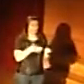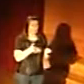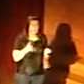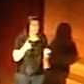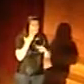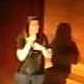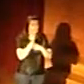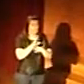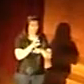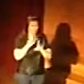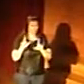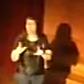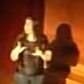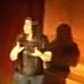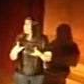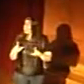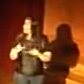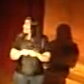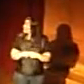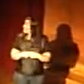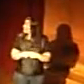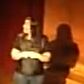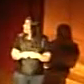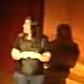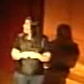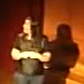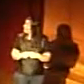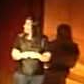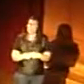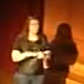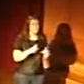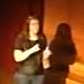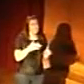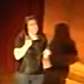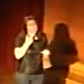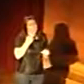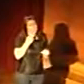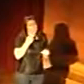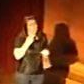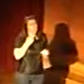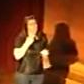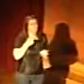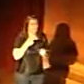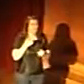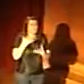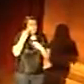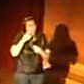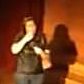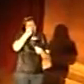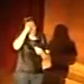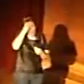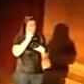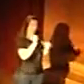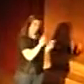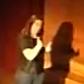enseñarles o abrir pequeñas ventanas hacia hacia conceptos que de alguna forma lo hemos visto al principio pero que realmente